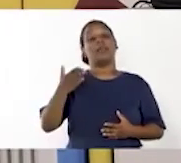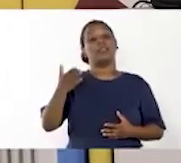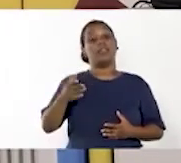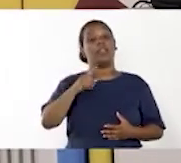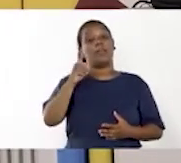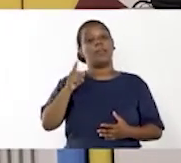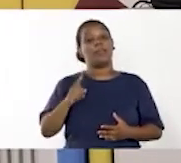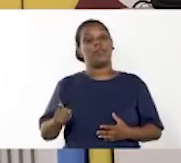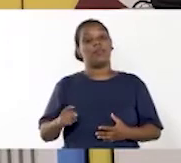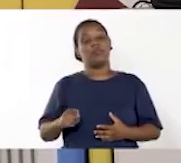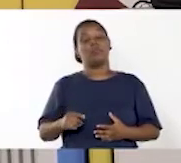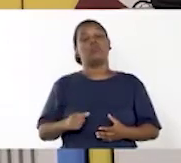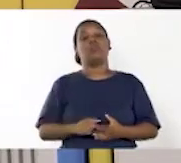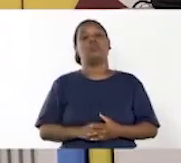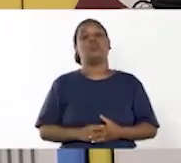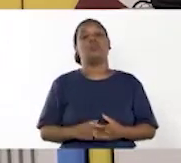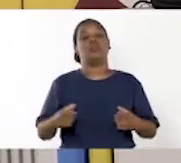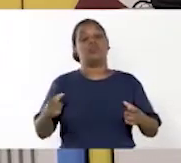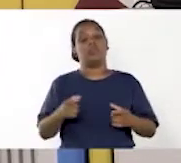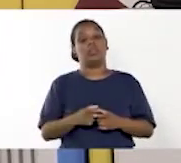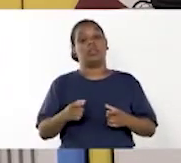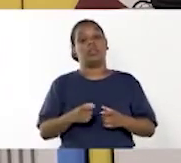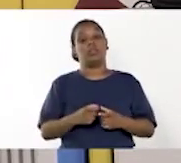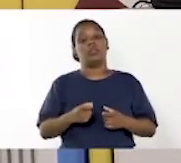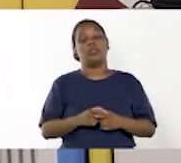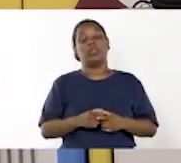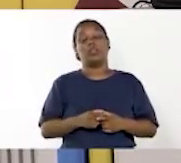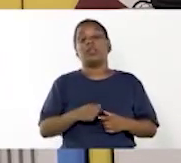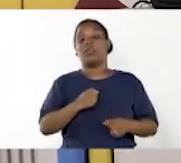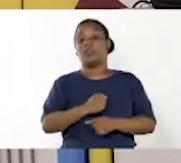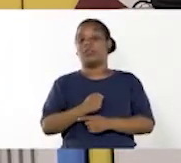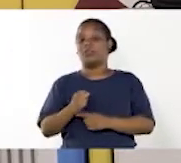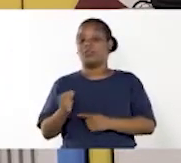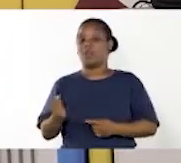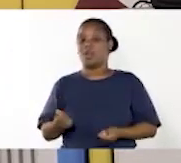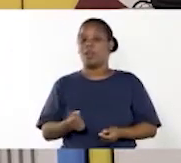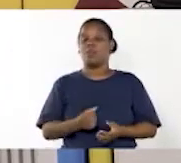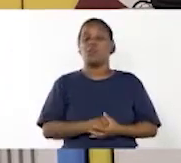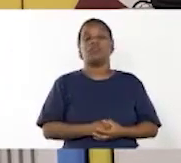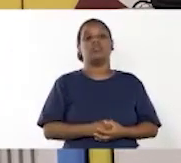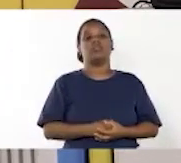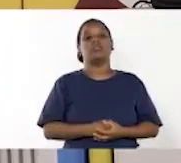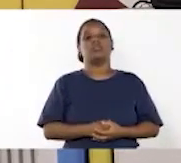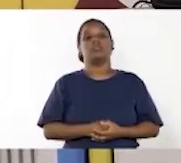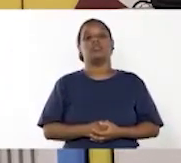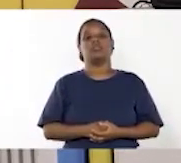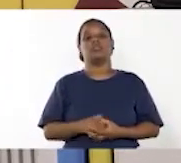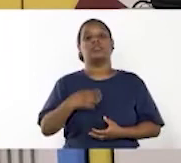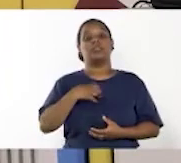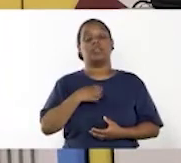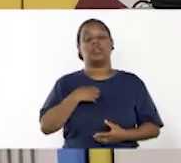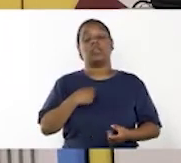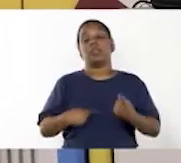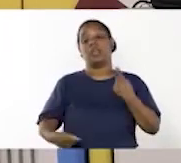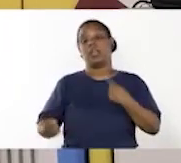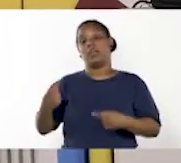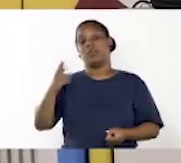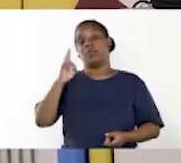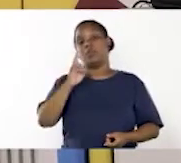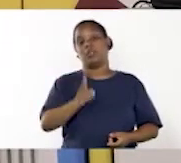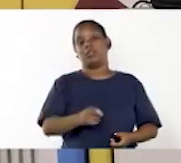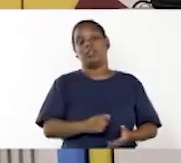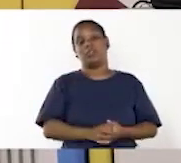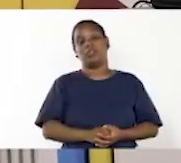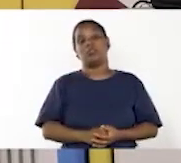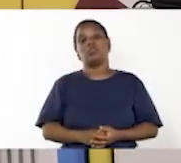que le van a anexar de la unidad que planteamos. Por lo tanto, tienen elementos de orientación.